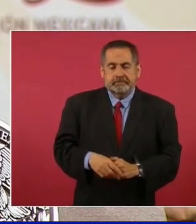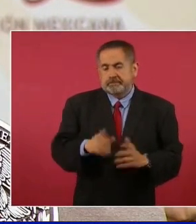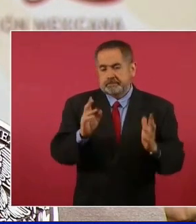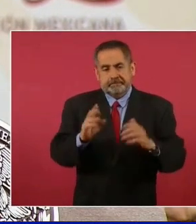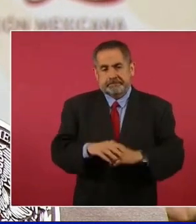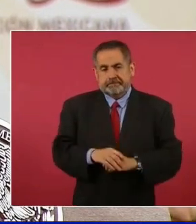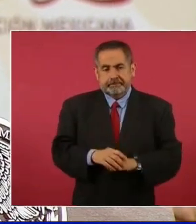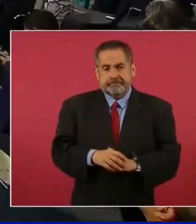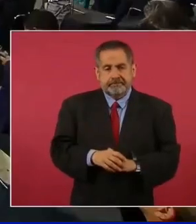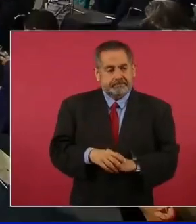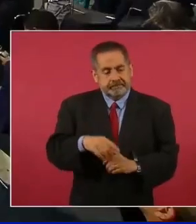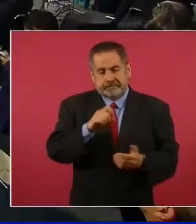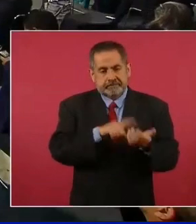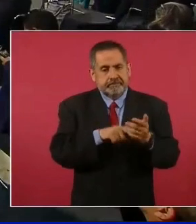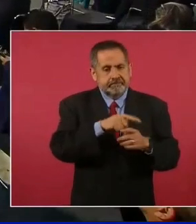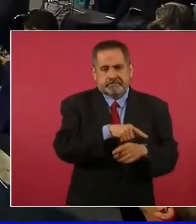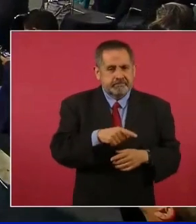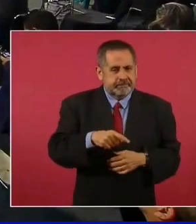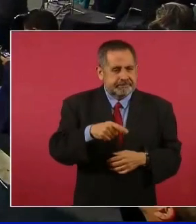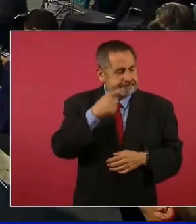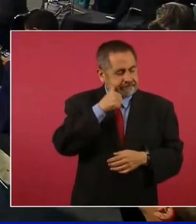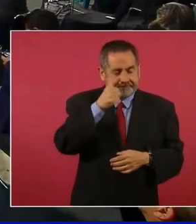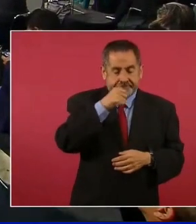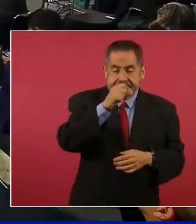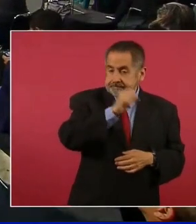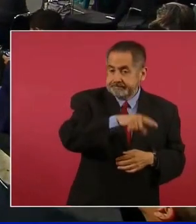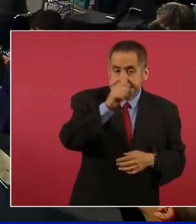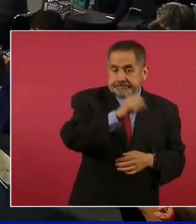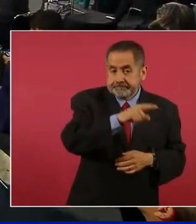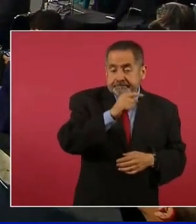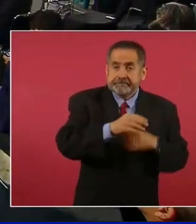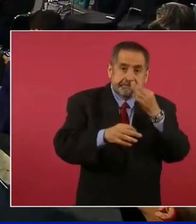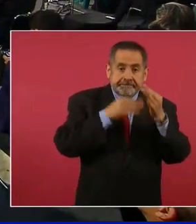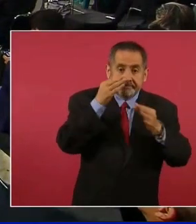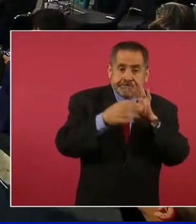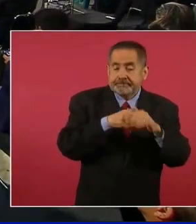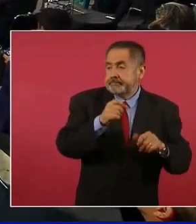Pero ahí están los domingos.